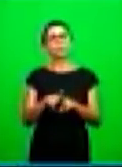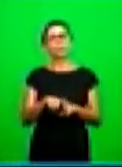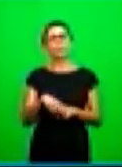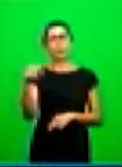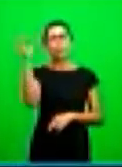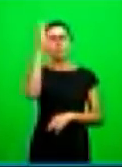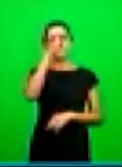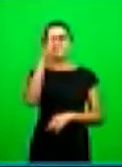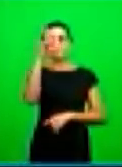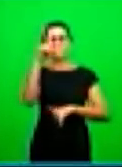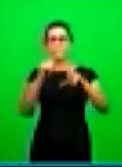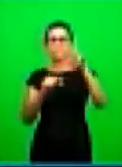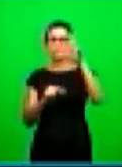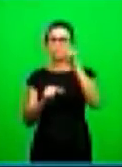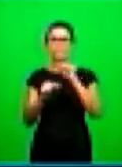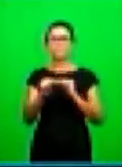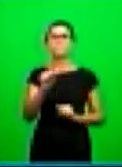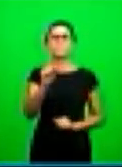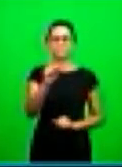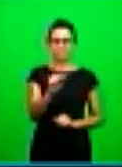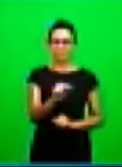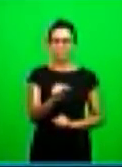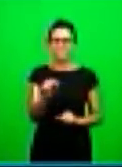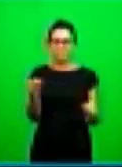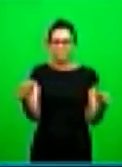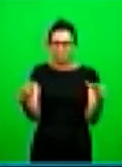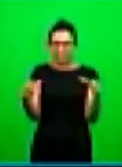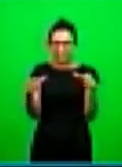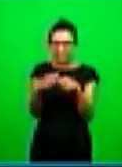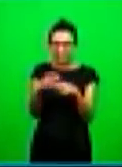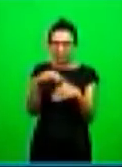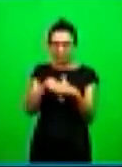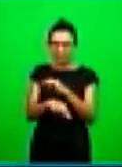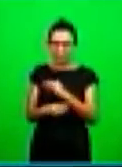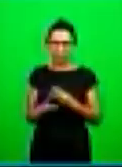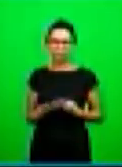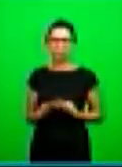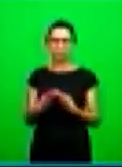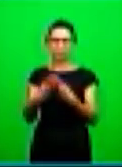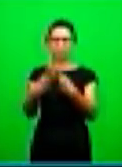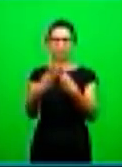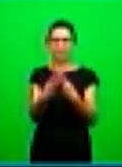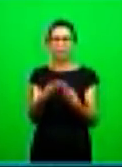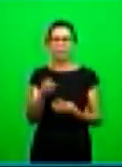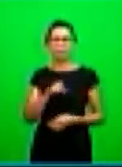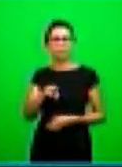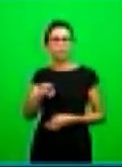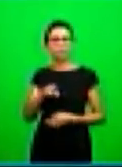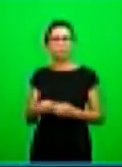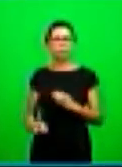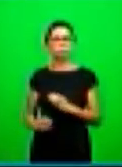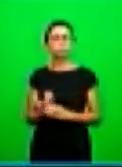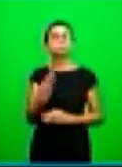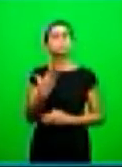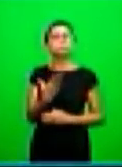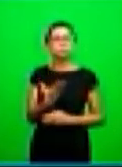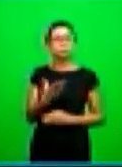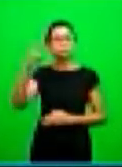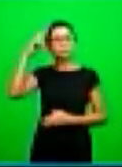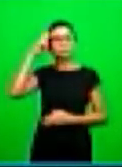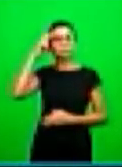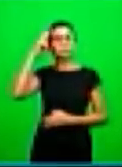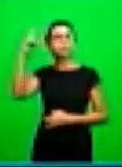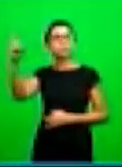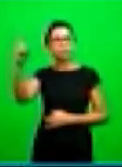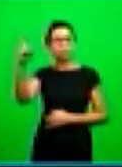Miqueas 5:2. Pero tú, Belén Efrata pequeña, para estar entre las familias de Judá,